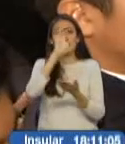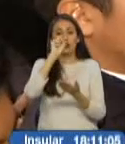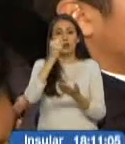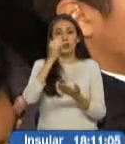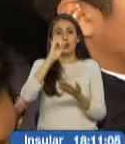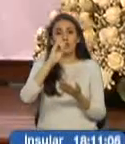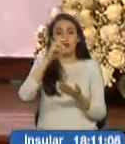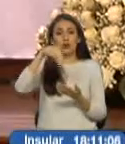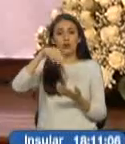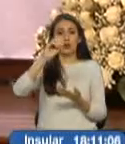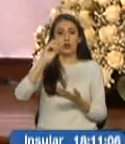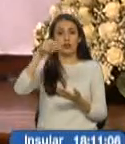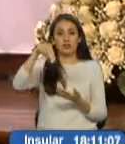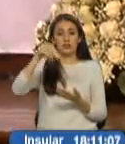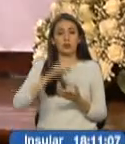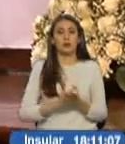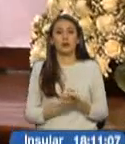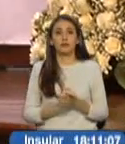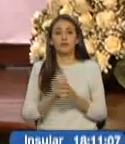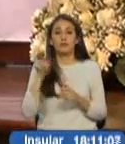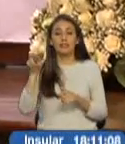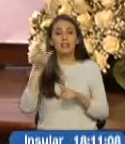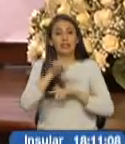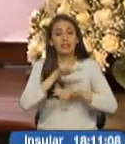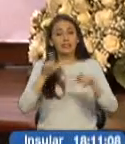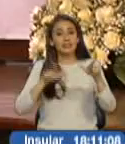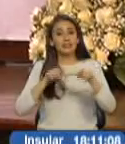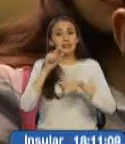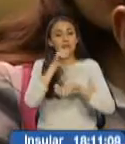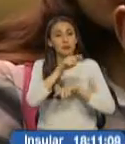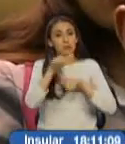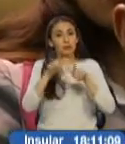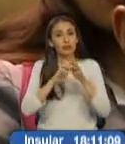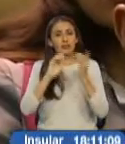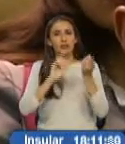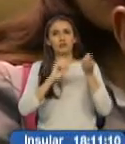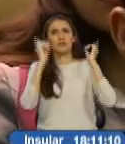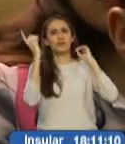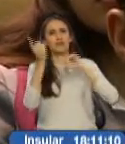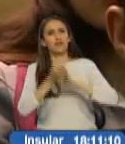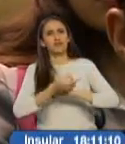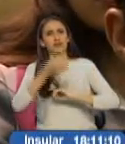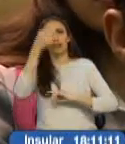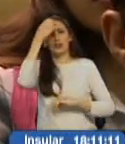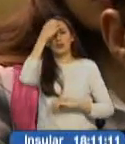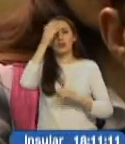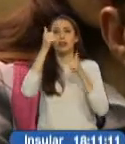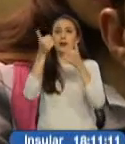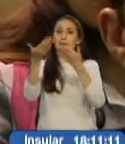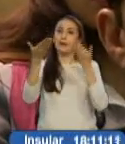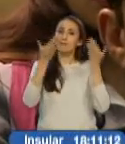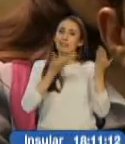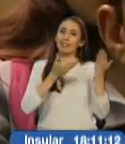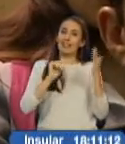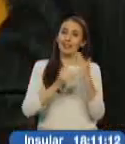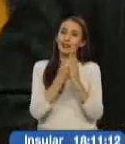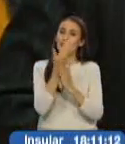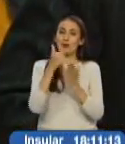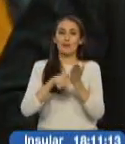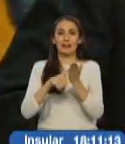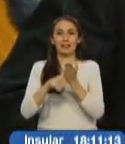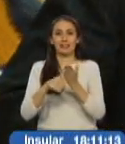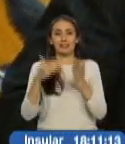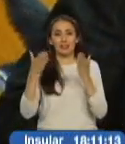docentes del plantel. En este espacio recordaron las transformaciones en educación y le dieron la bienvenida al nuevo secretario de Estado.